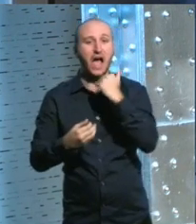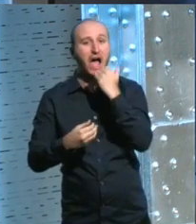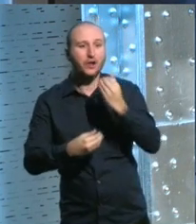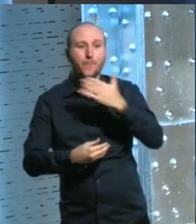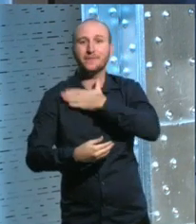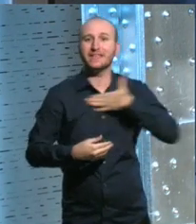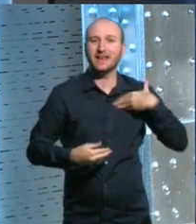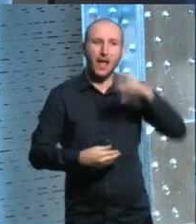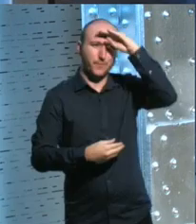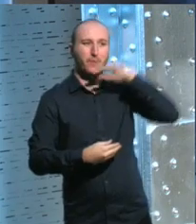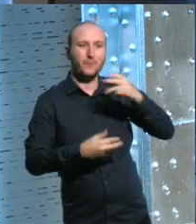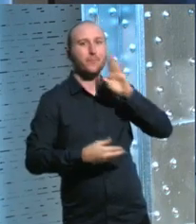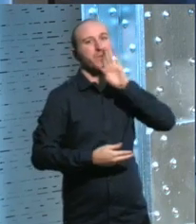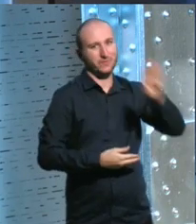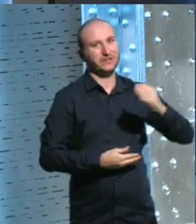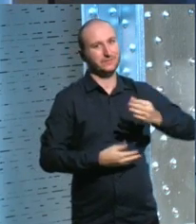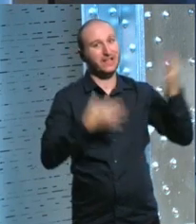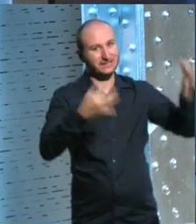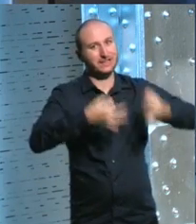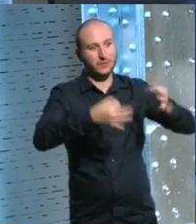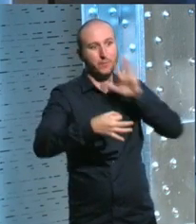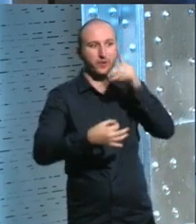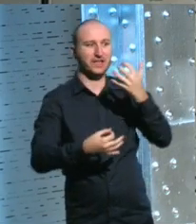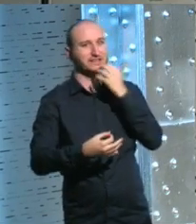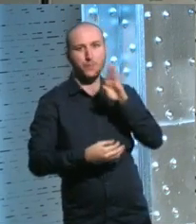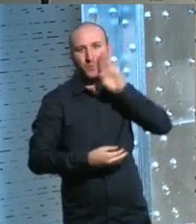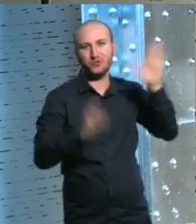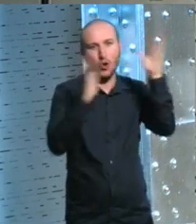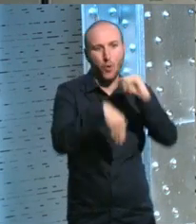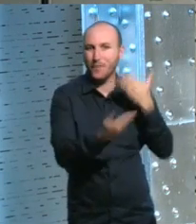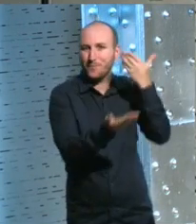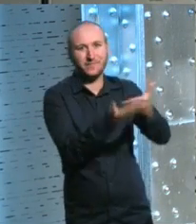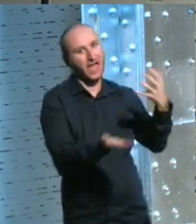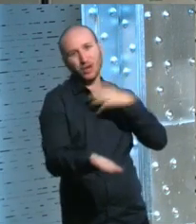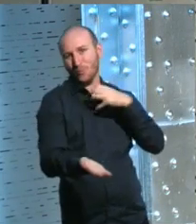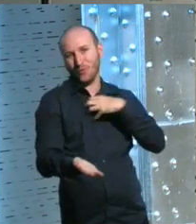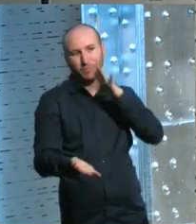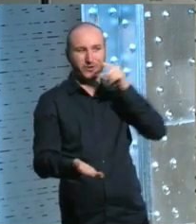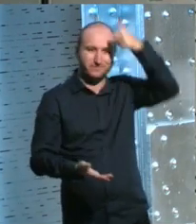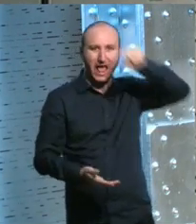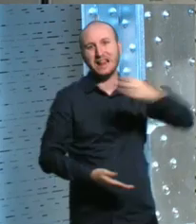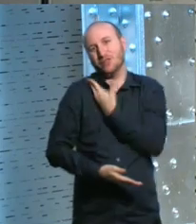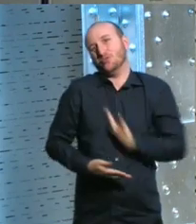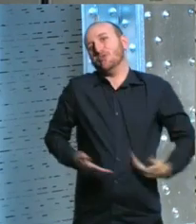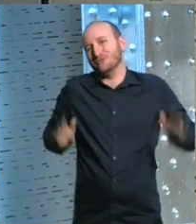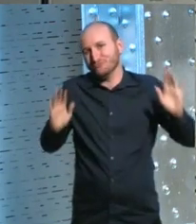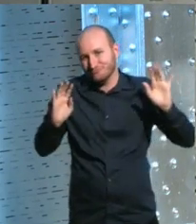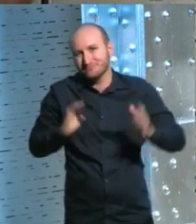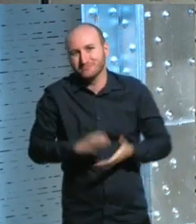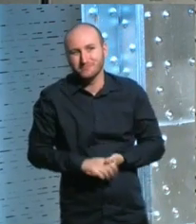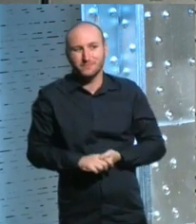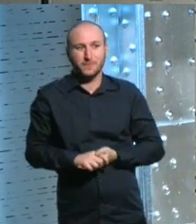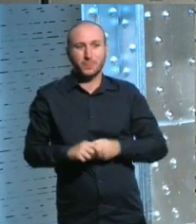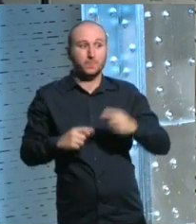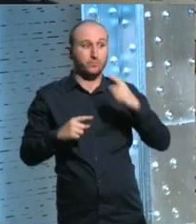papá, porque no puede hacer las cosas sin pedir permiso al señor de la casa. O sea, y los